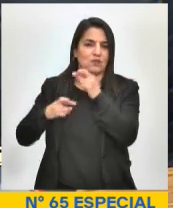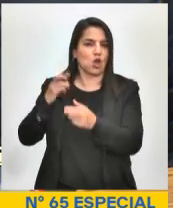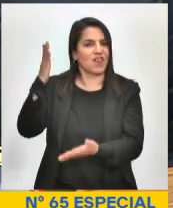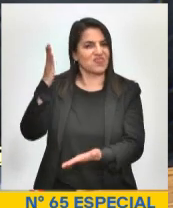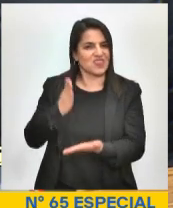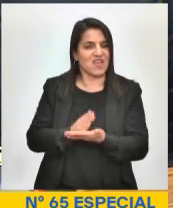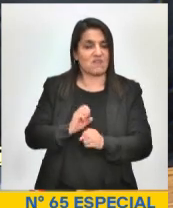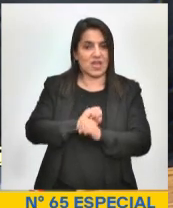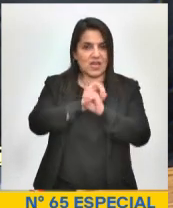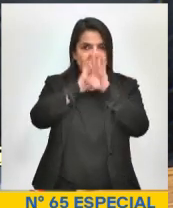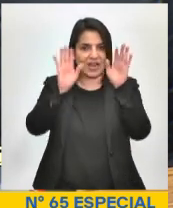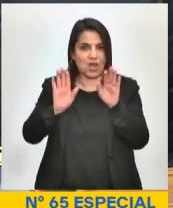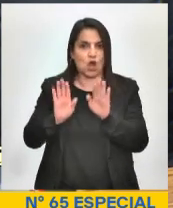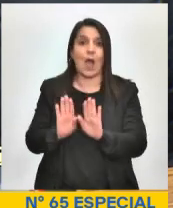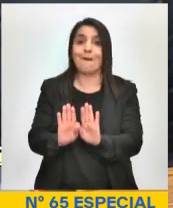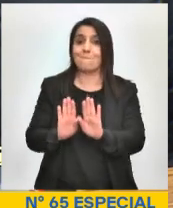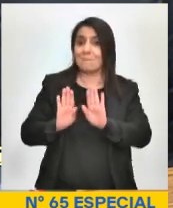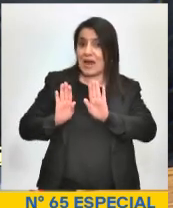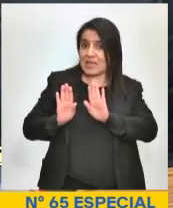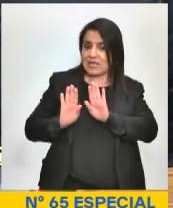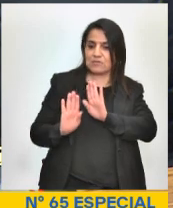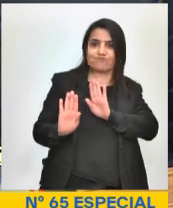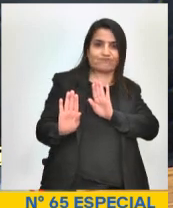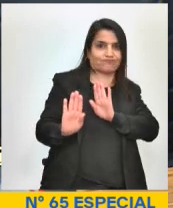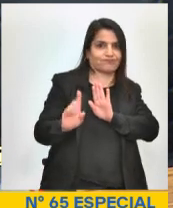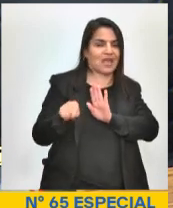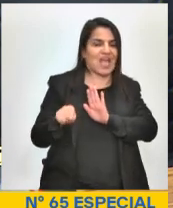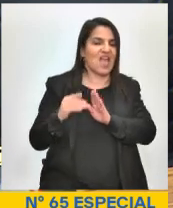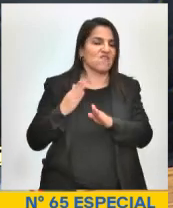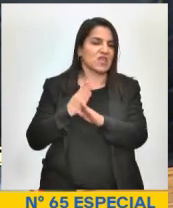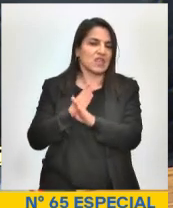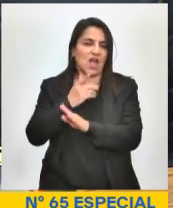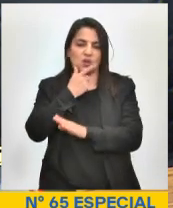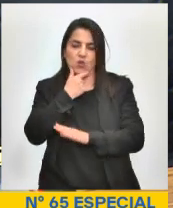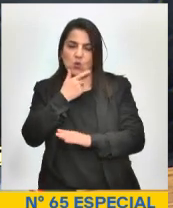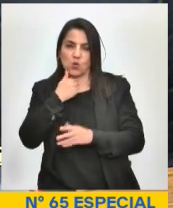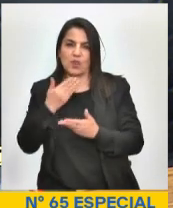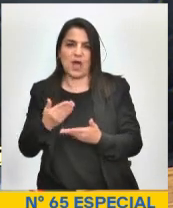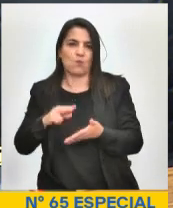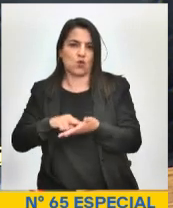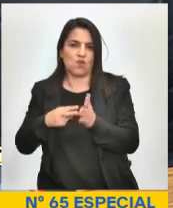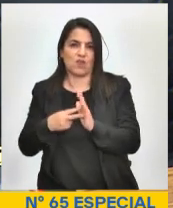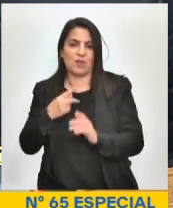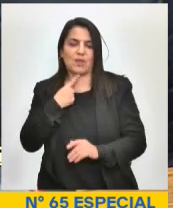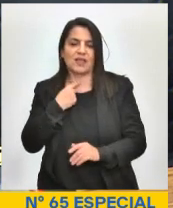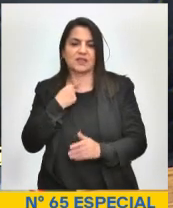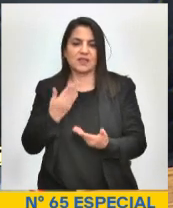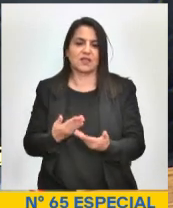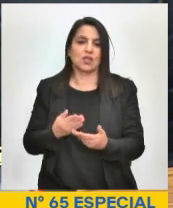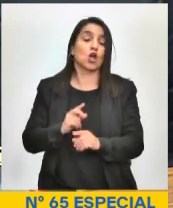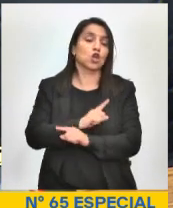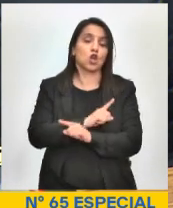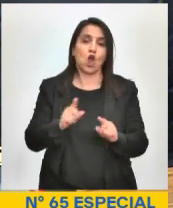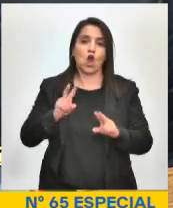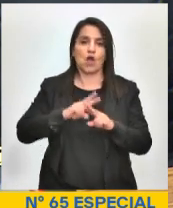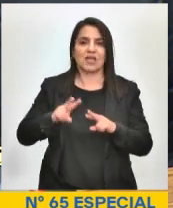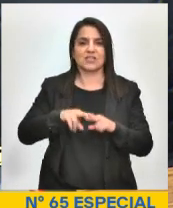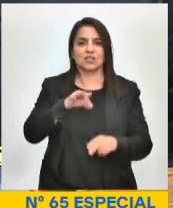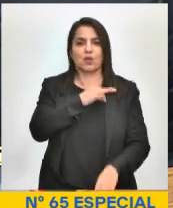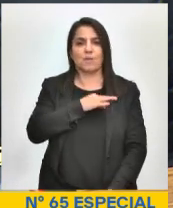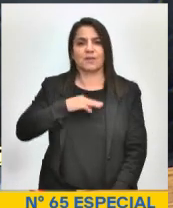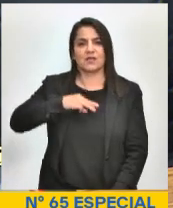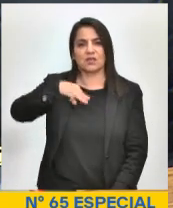debe apartarse de manera inmediata para evitar cualquier sospecha de conflicto de interés. La falta de acción del ministro Muñoz abre la puerta a